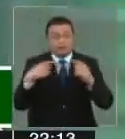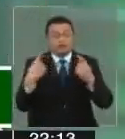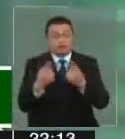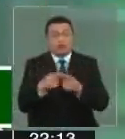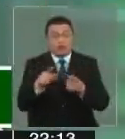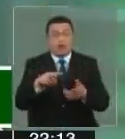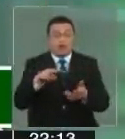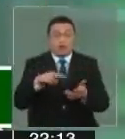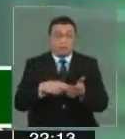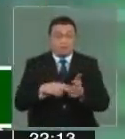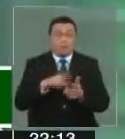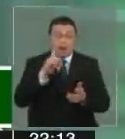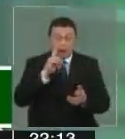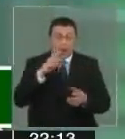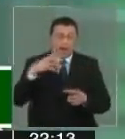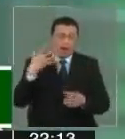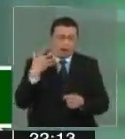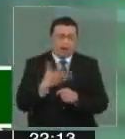esta tragedia...